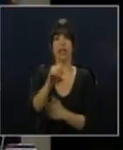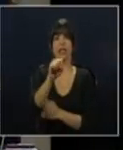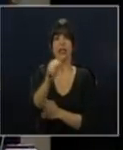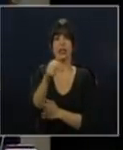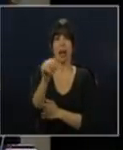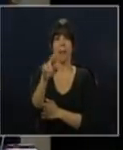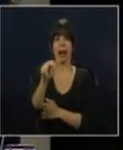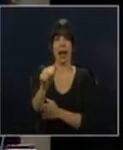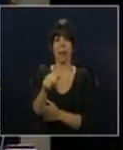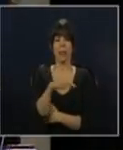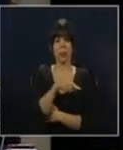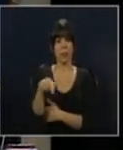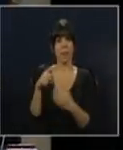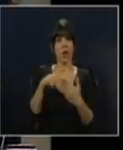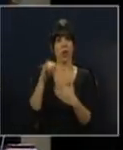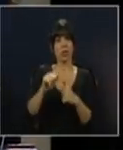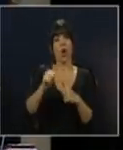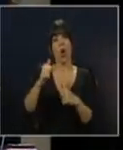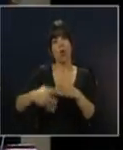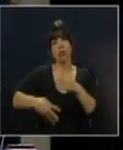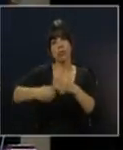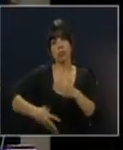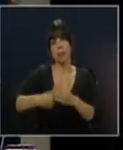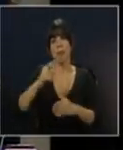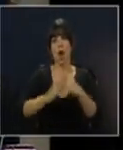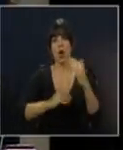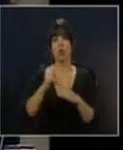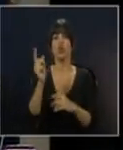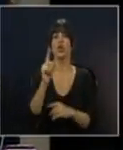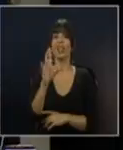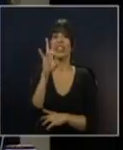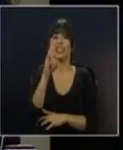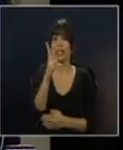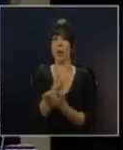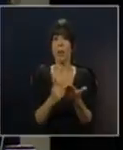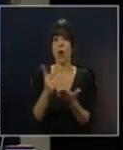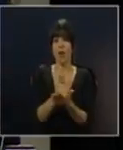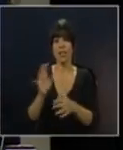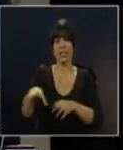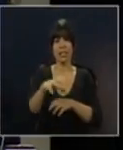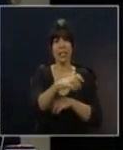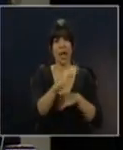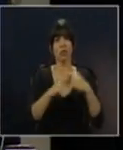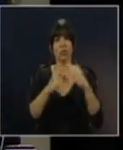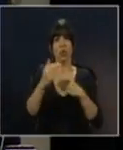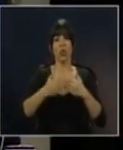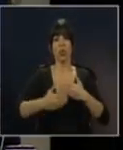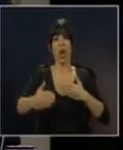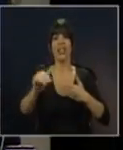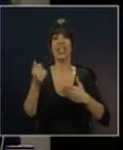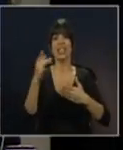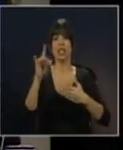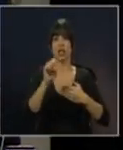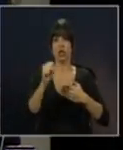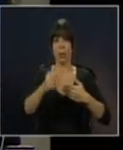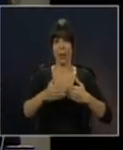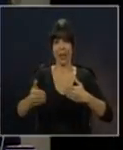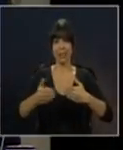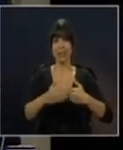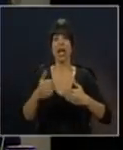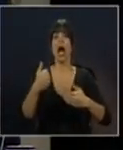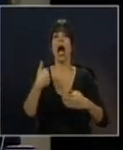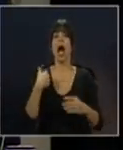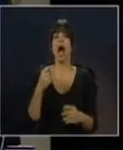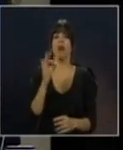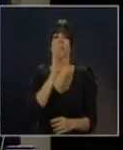Estos proyectos y otros más que se construirán en las 7 provincias durante los próximos 18 meses tendrán un impacto directo